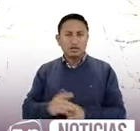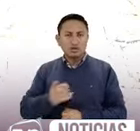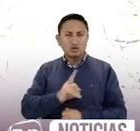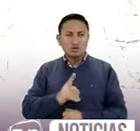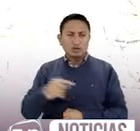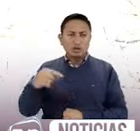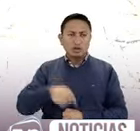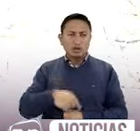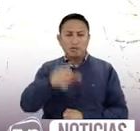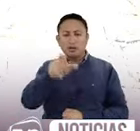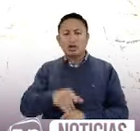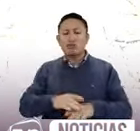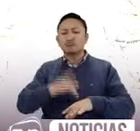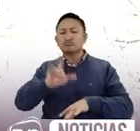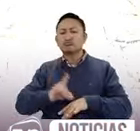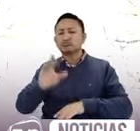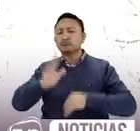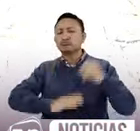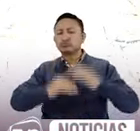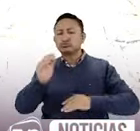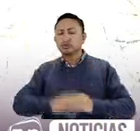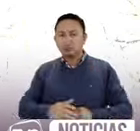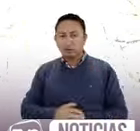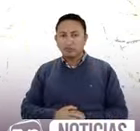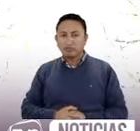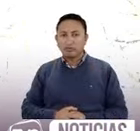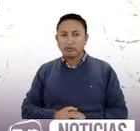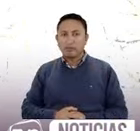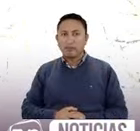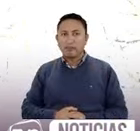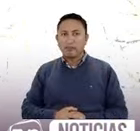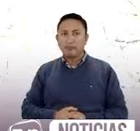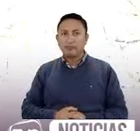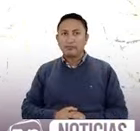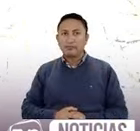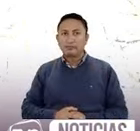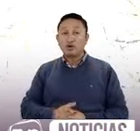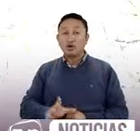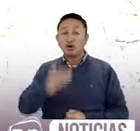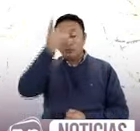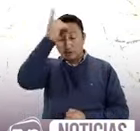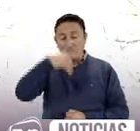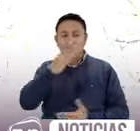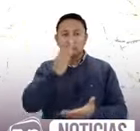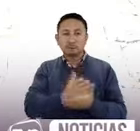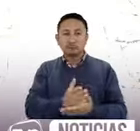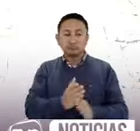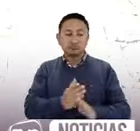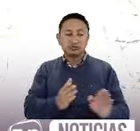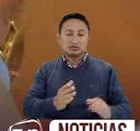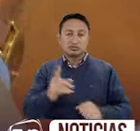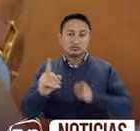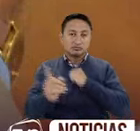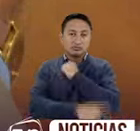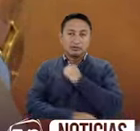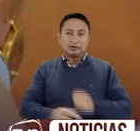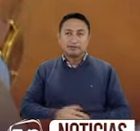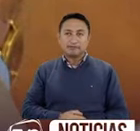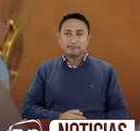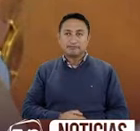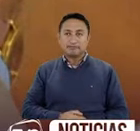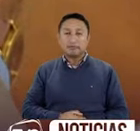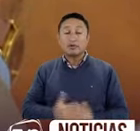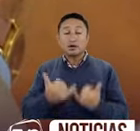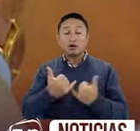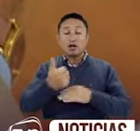impunidad e dejar sin efectos sentencias condenatorias en el ámbito penal para frenar que la justicia